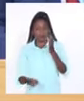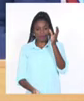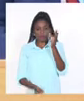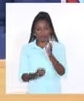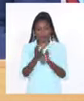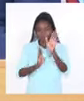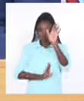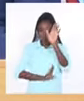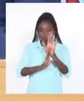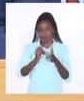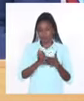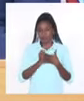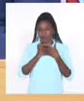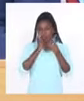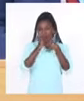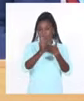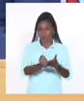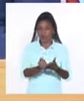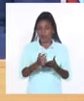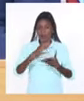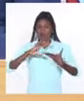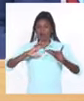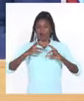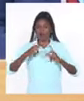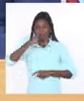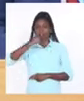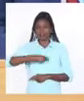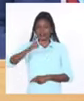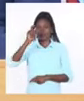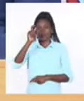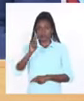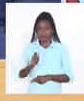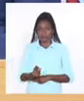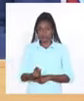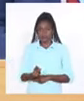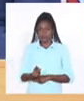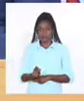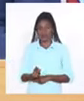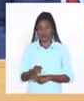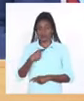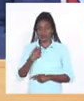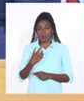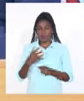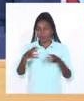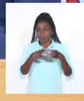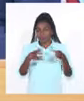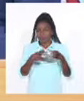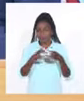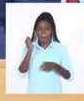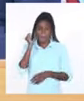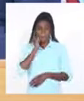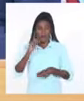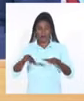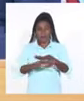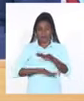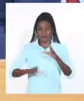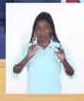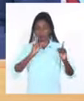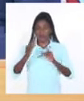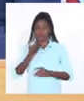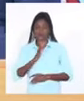cooperación con los mecanismos de derechos humanos de las Naciones Unidas sobre la base del diálogo